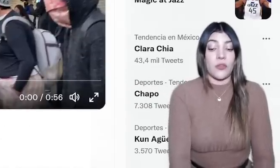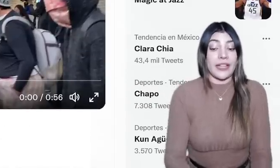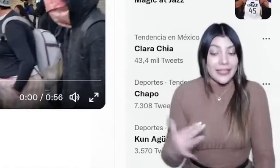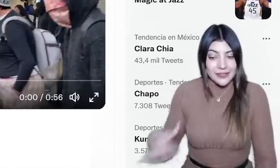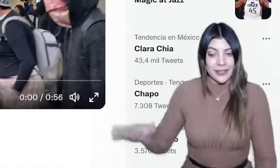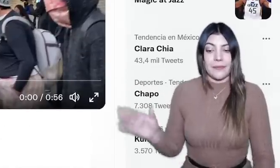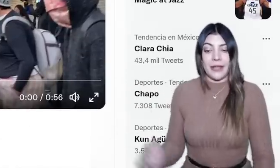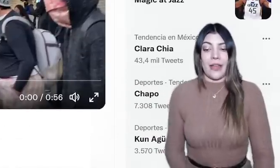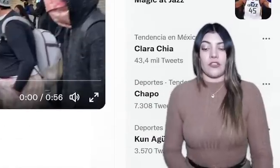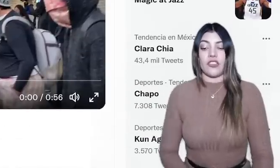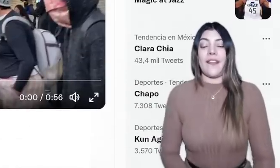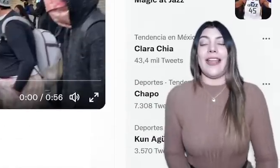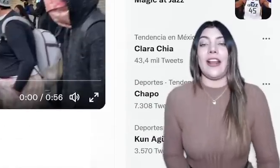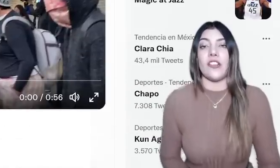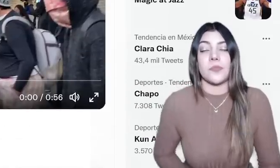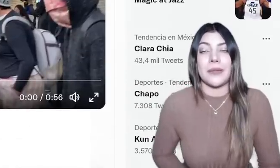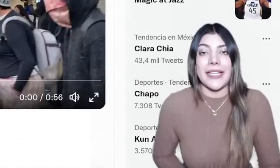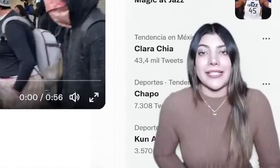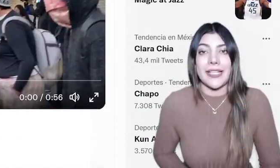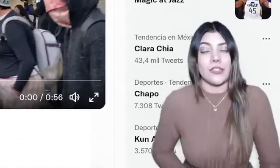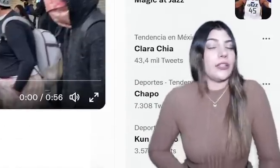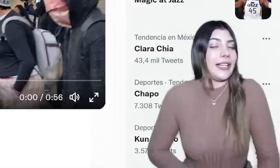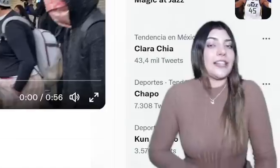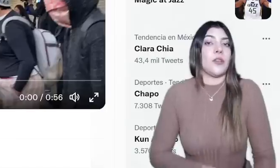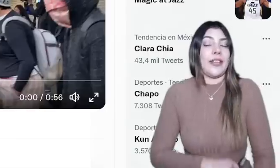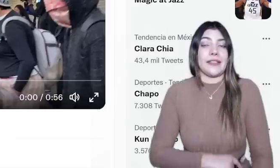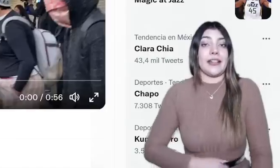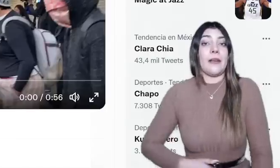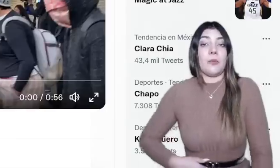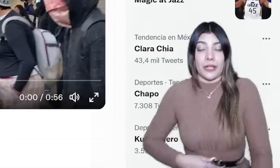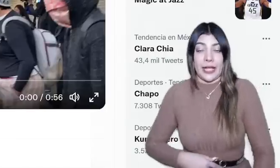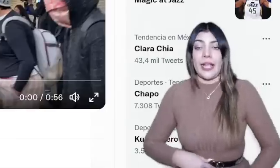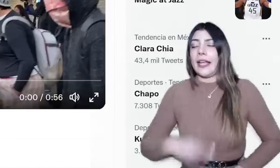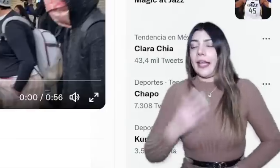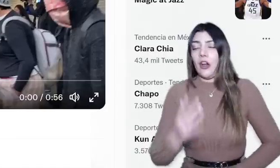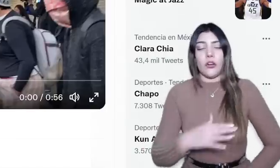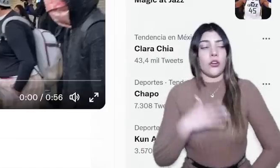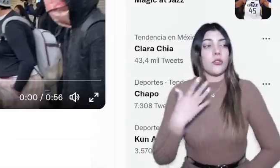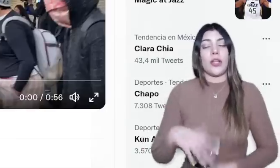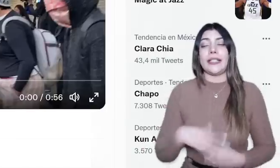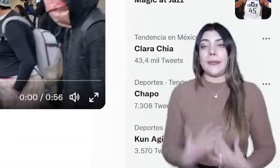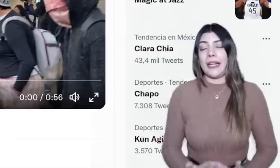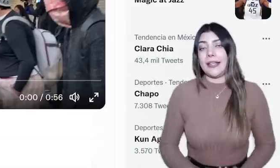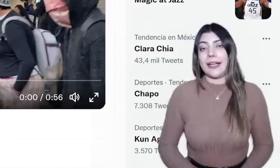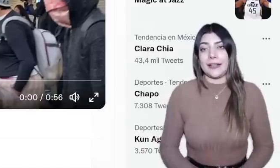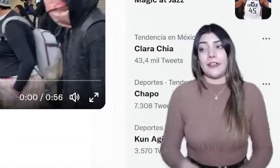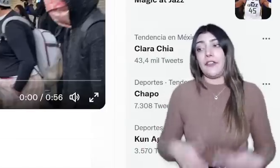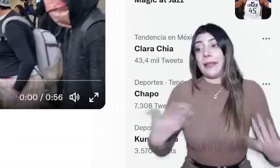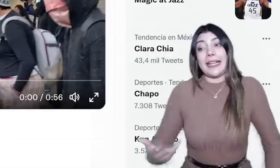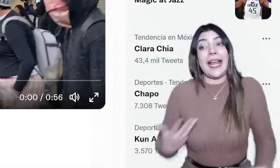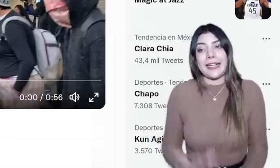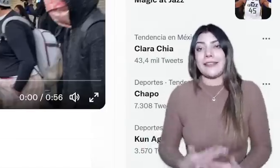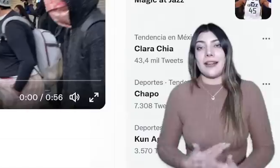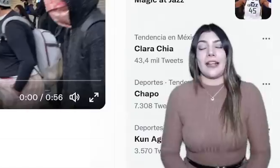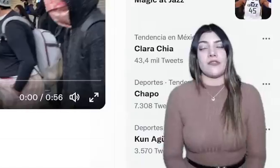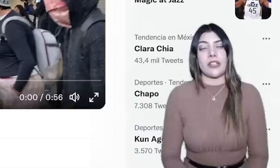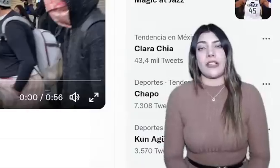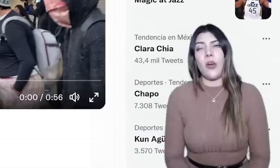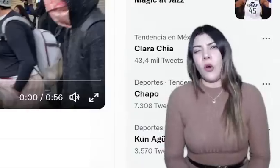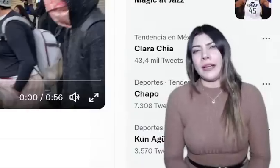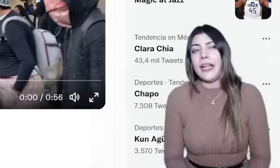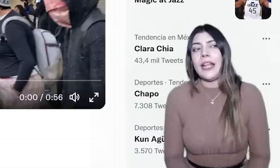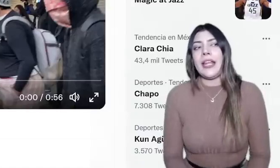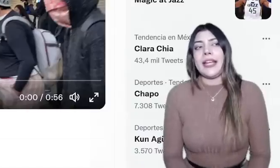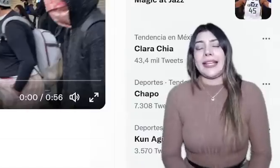jóvenes podrían ser enviados de los priistas, y ahorita les voy a decir el porqué. Que ojo, no dudo que también haya gente, familiares cercanos a